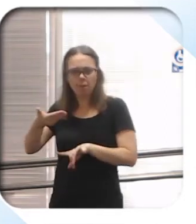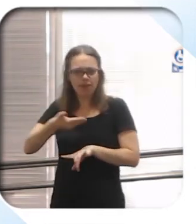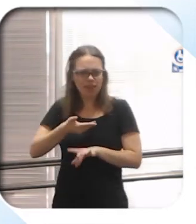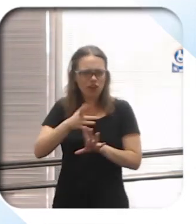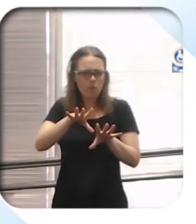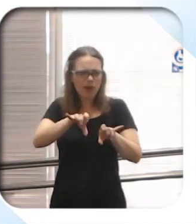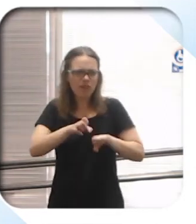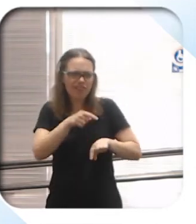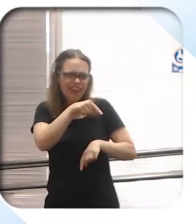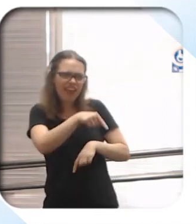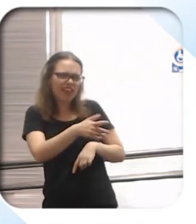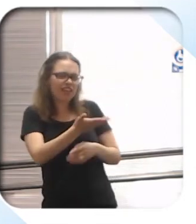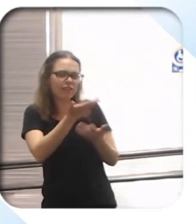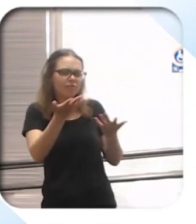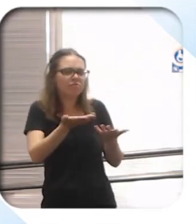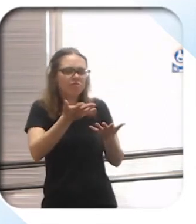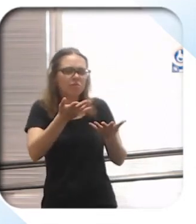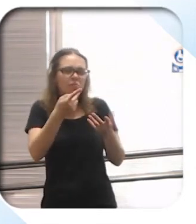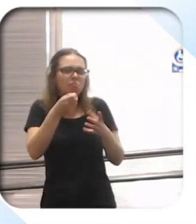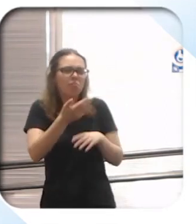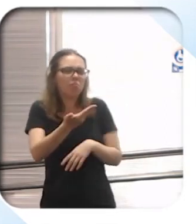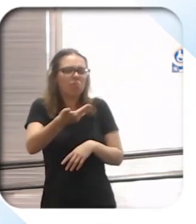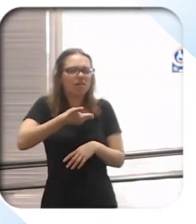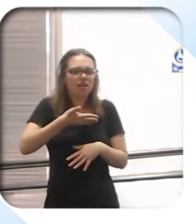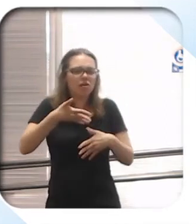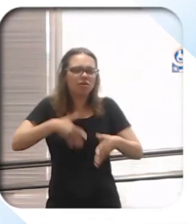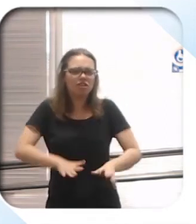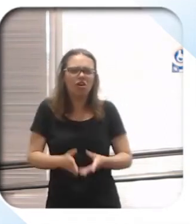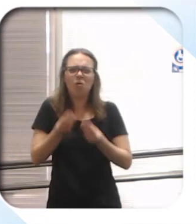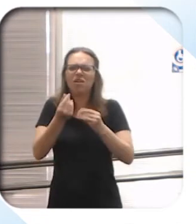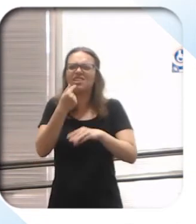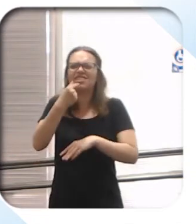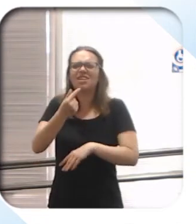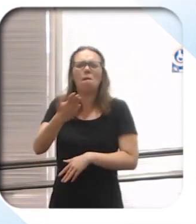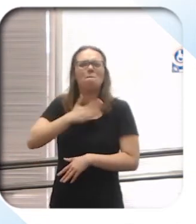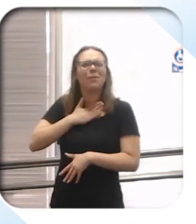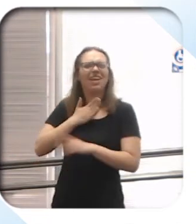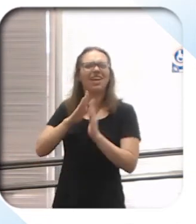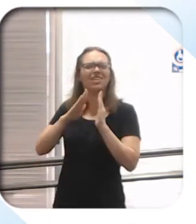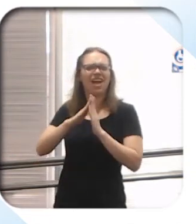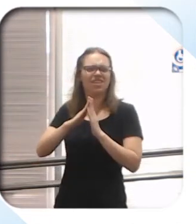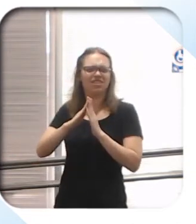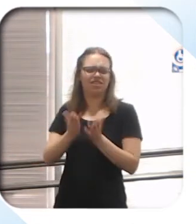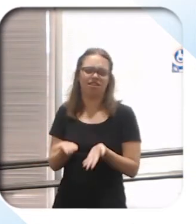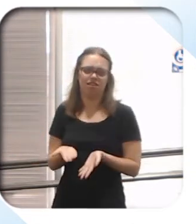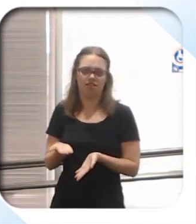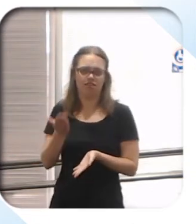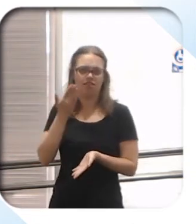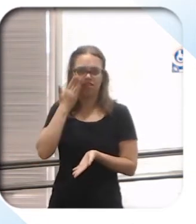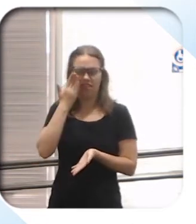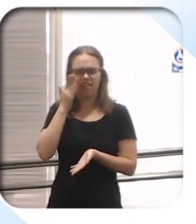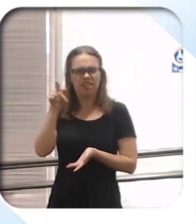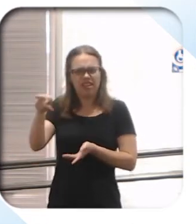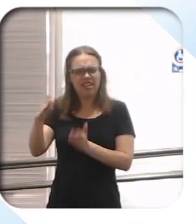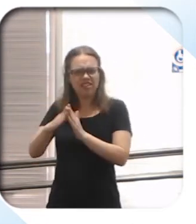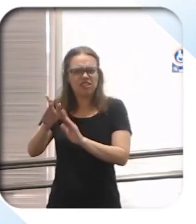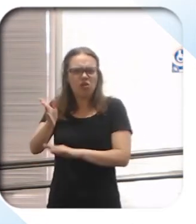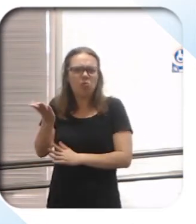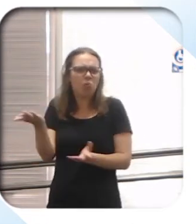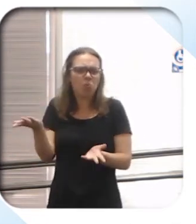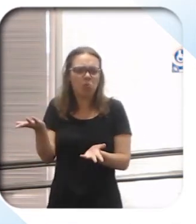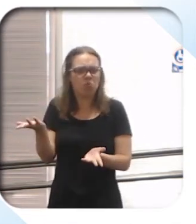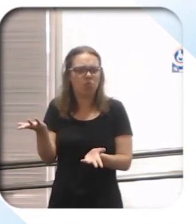para vivir, pidieron para nacer. ¿Cómo les podemos decir mi casa? ¿Y la casa de ellos cuál es entonces?